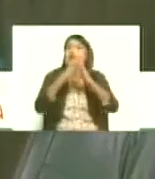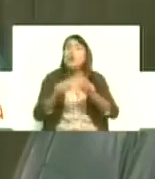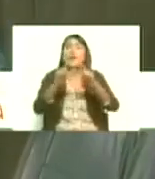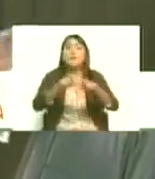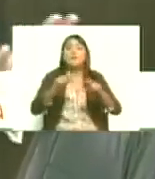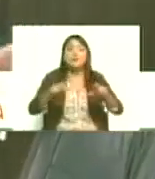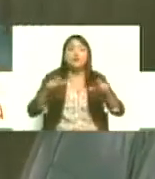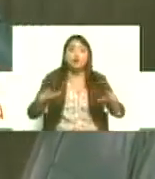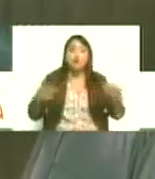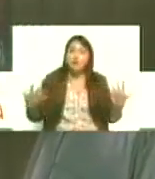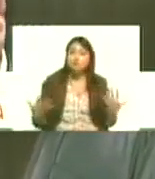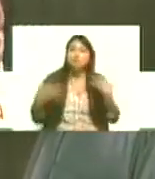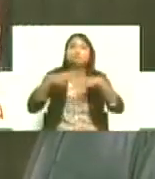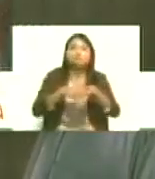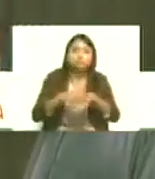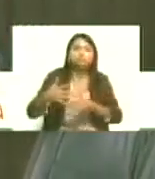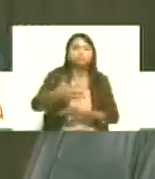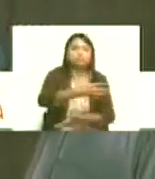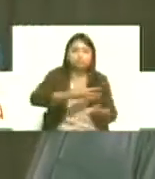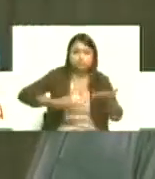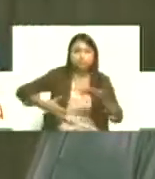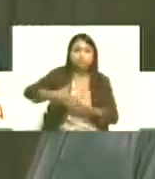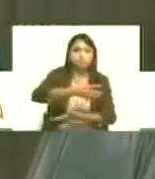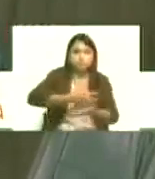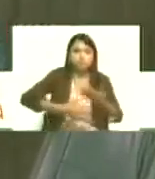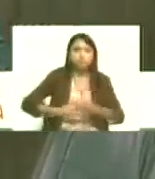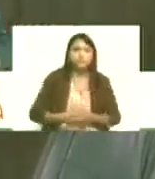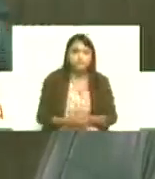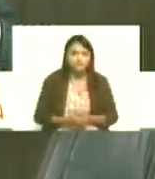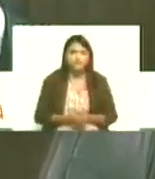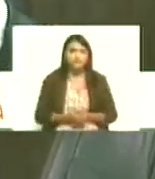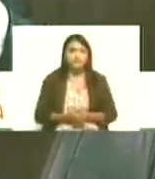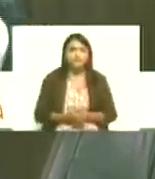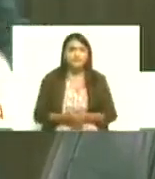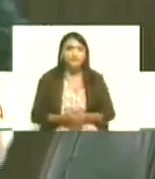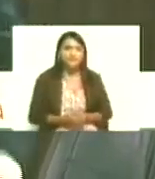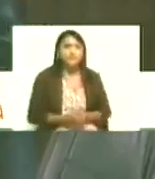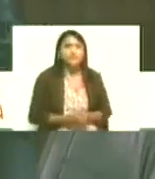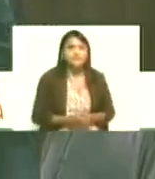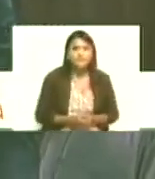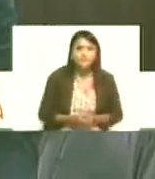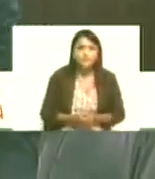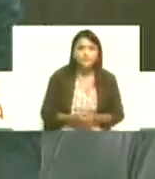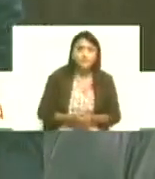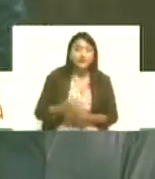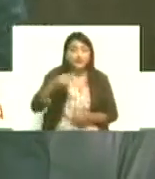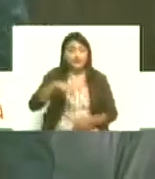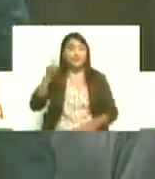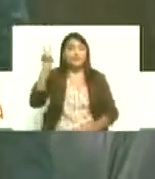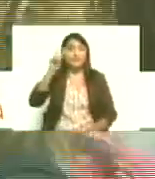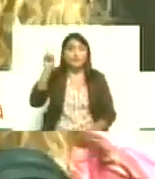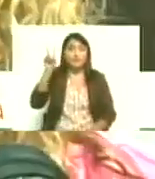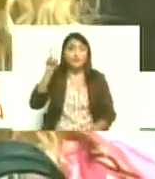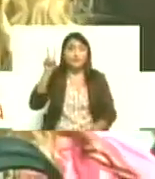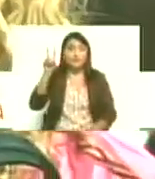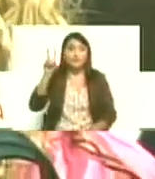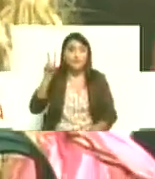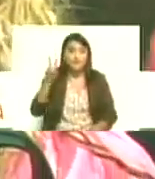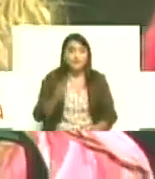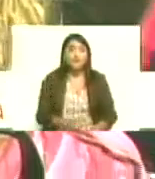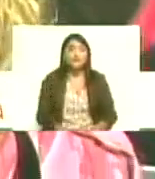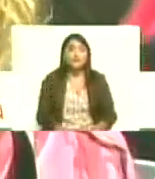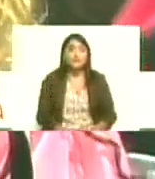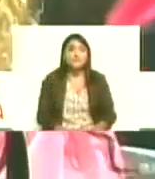es gobierno y de quien nunca se le ha ocurrido pensar en el gobierno porque son recursos de Venezuela. Es de Venezuela, y